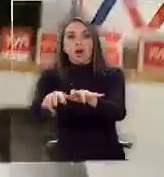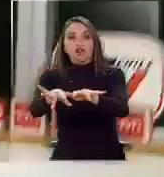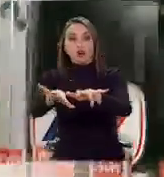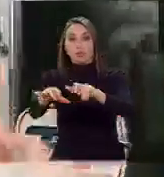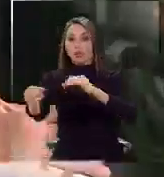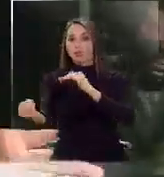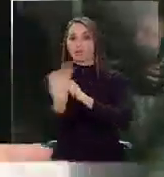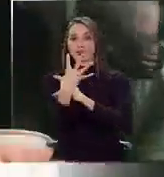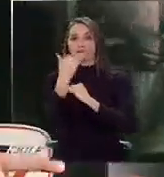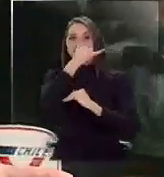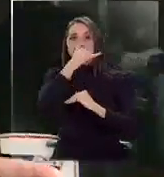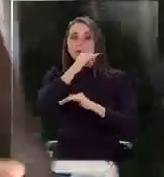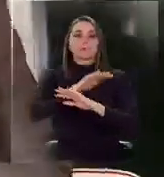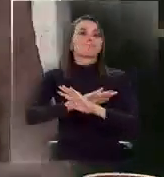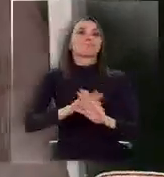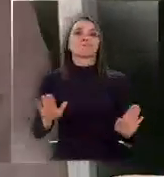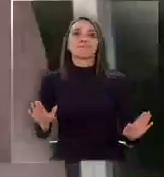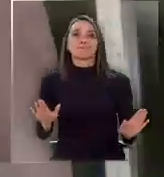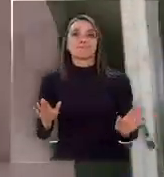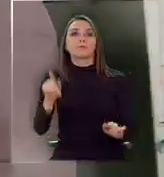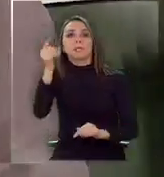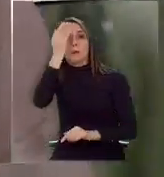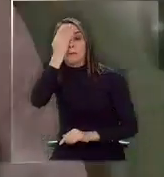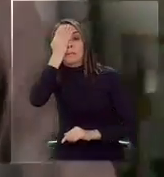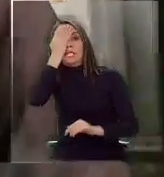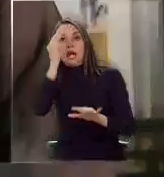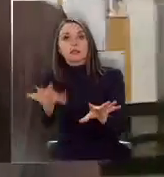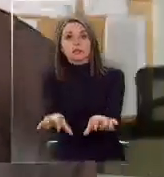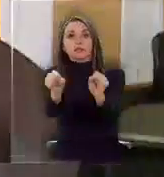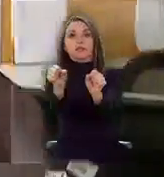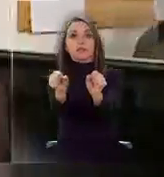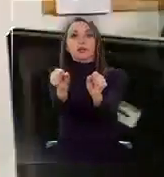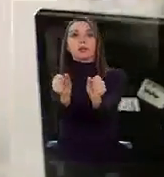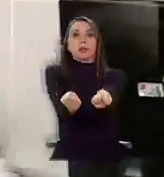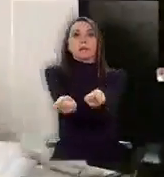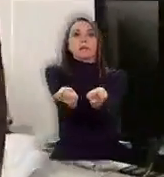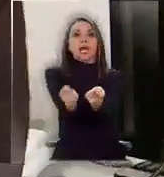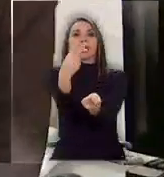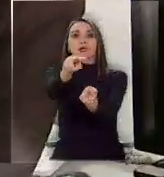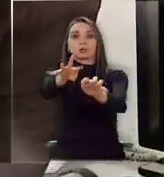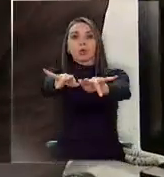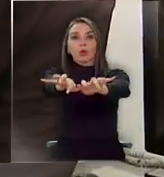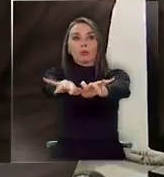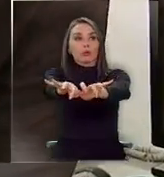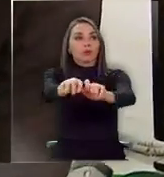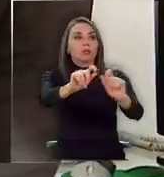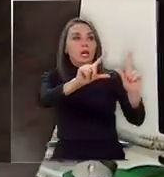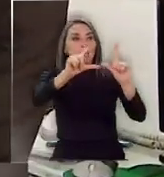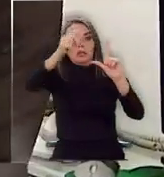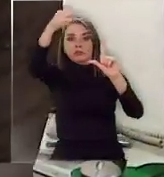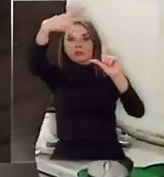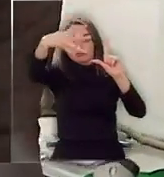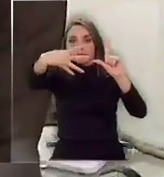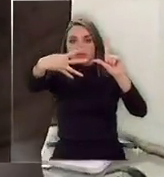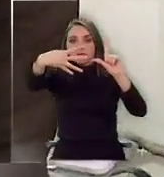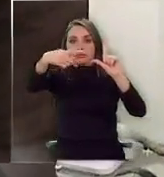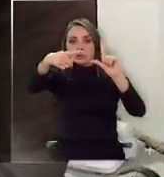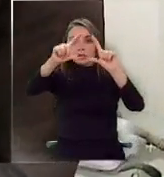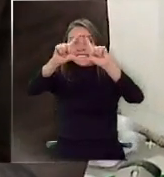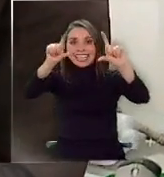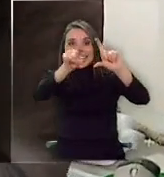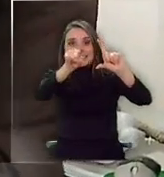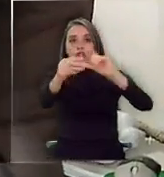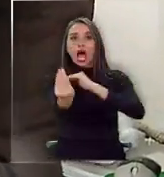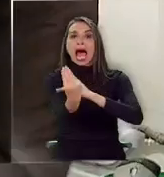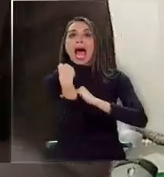está infectado, no hay mucho más que hacer. Los hackers toman el control de la máquina y esta es la imagen que aparece en pantalla. Una vez que esto